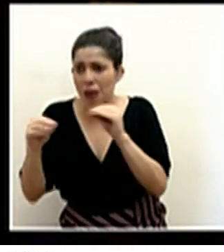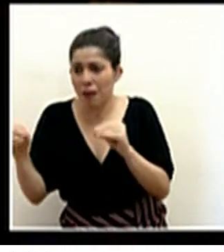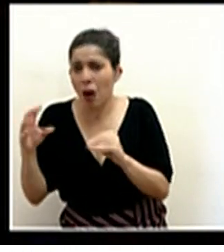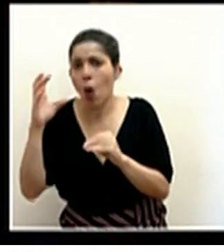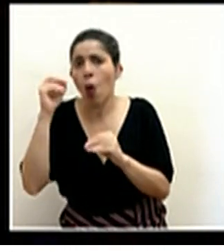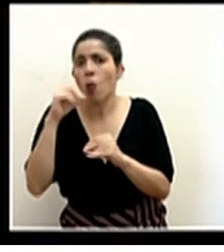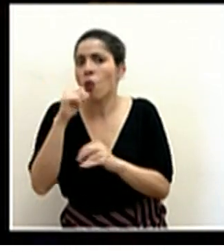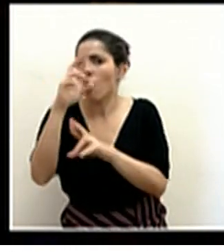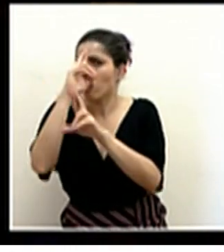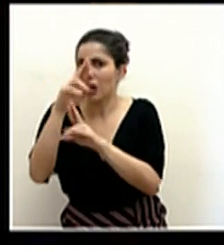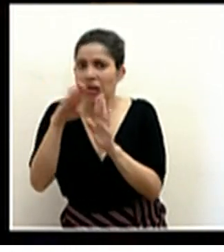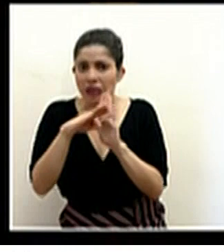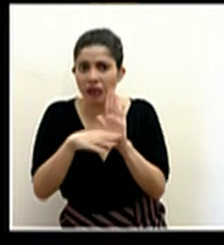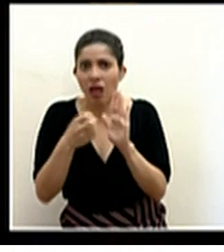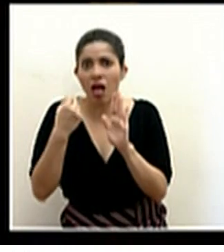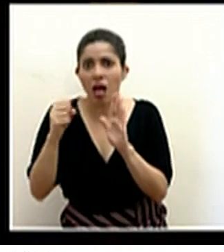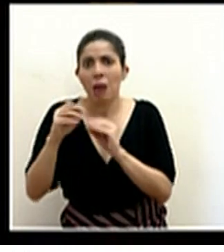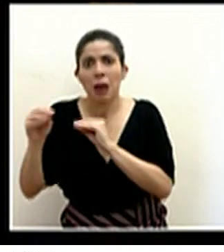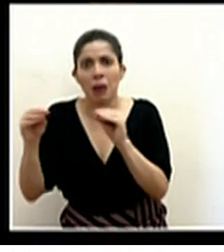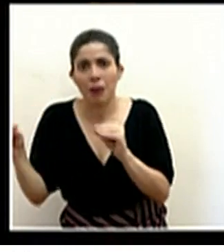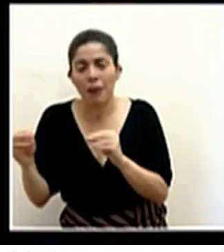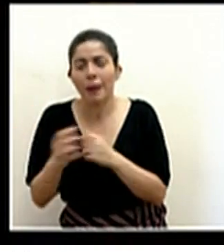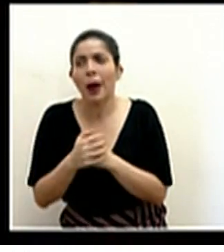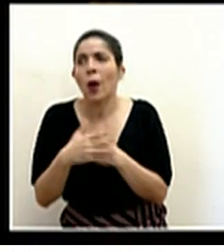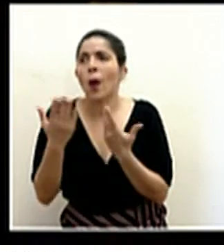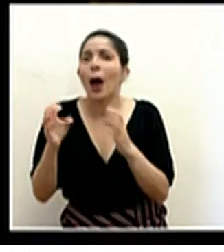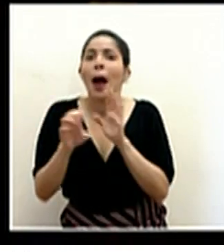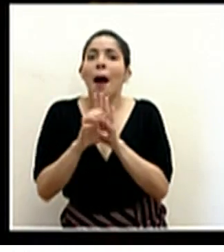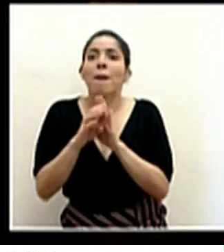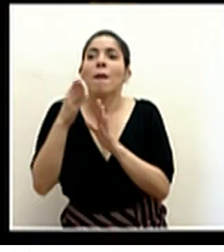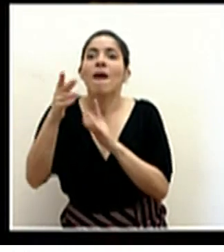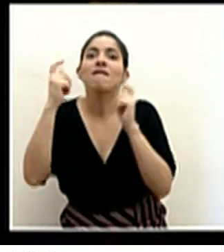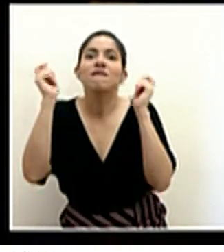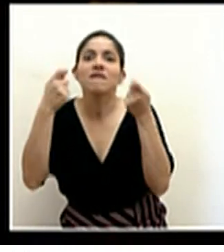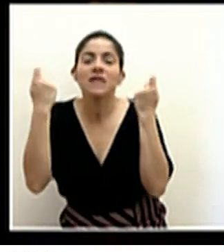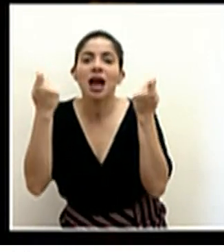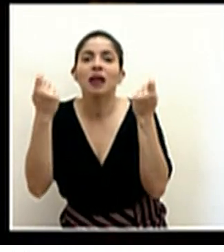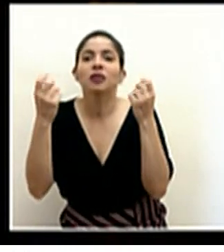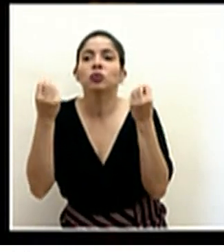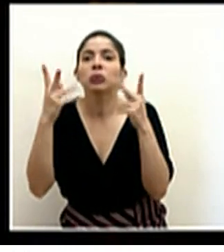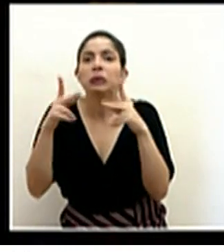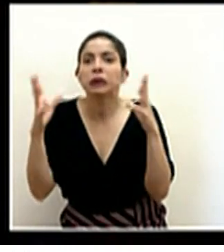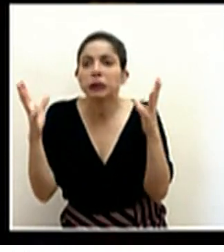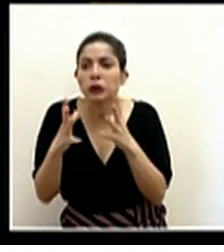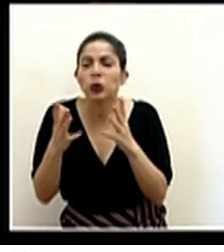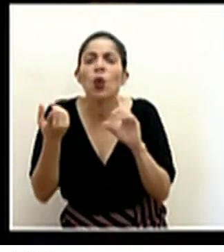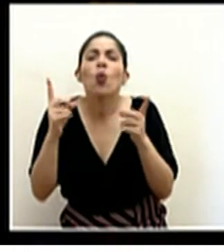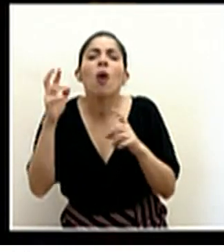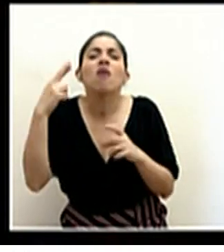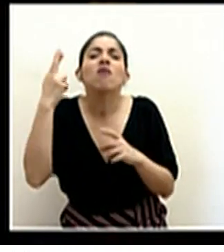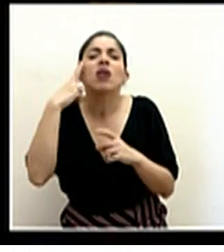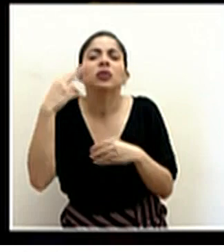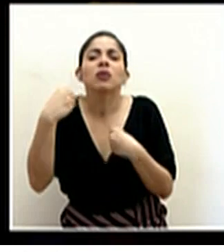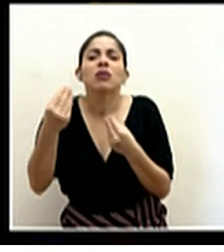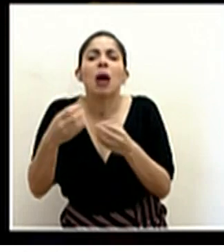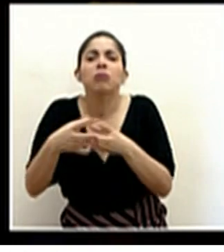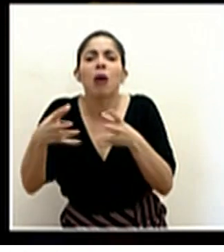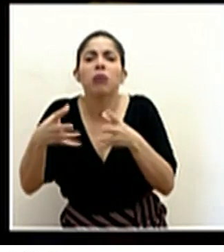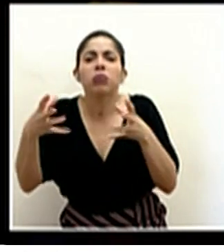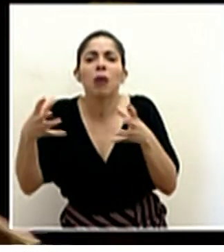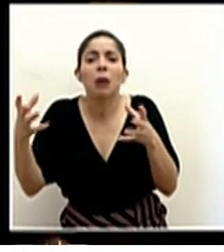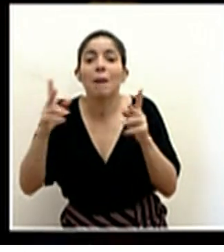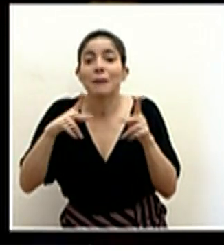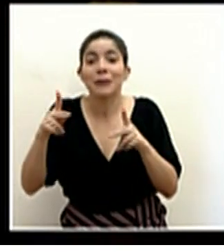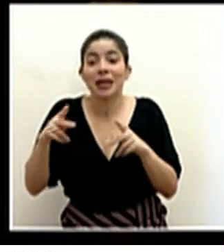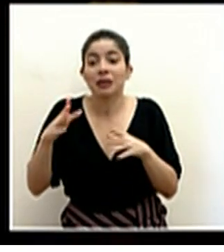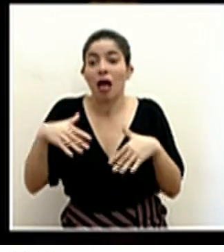irrespetar medidas, por ejemplo, estar en una fiesta, en una reunión con muchas personas? ¿Cuál ha sido ese comportamiento que la gente que